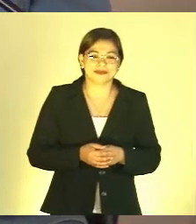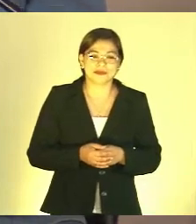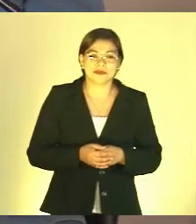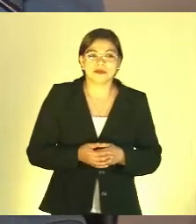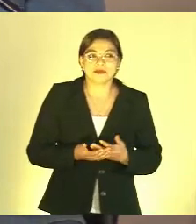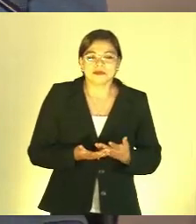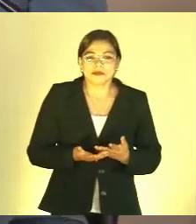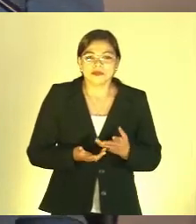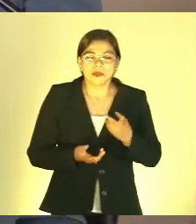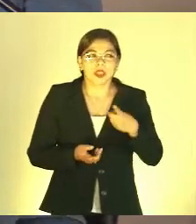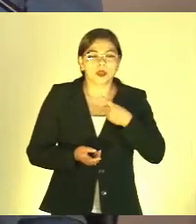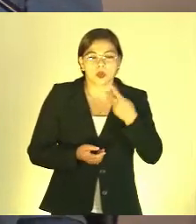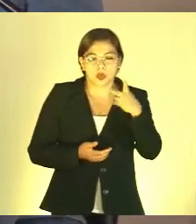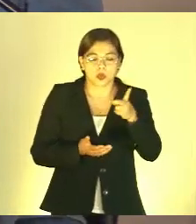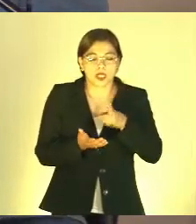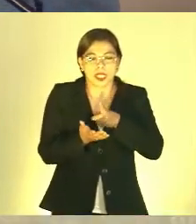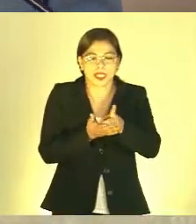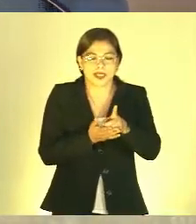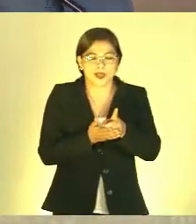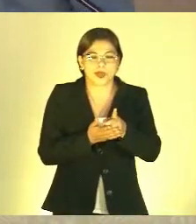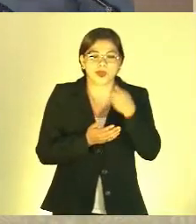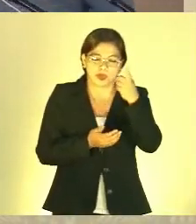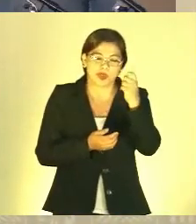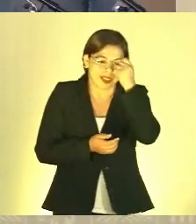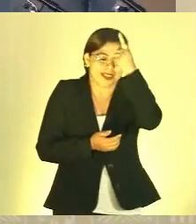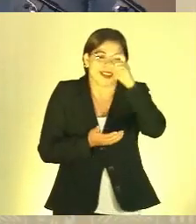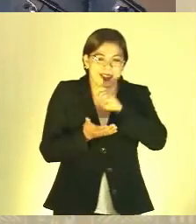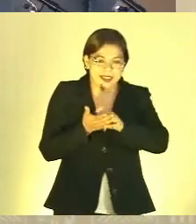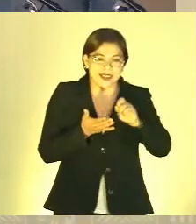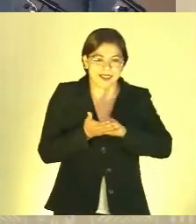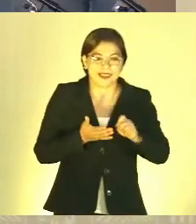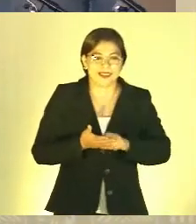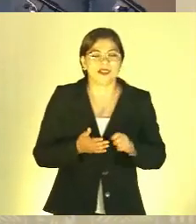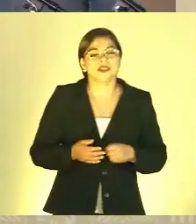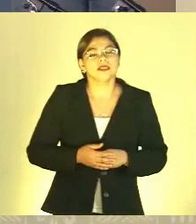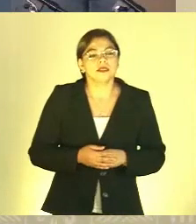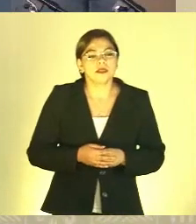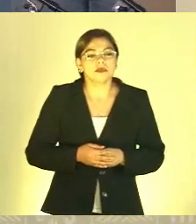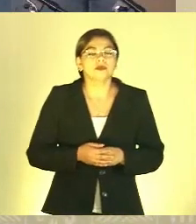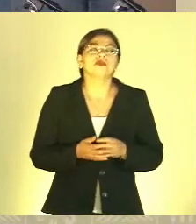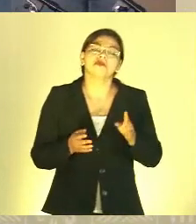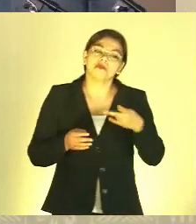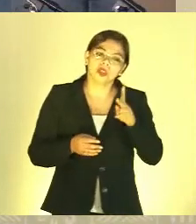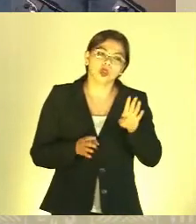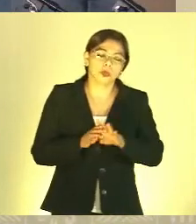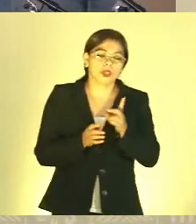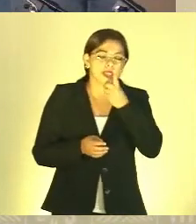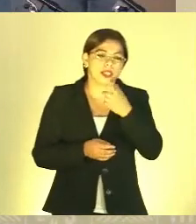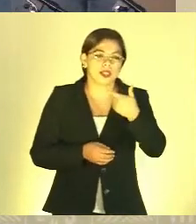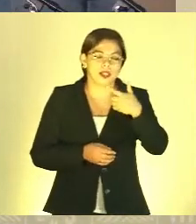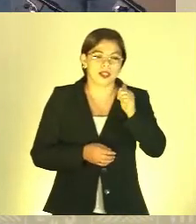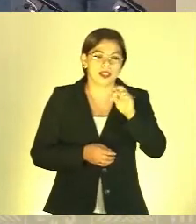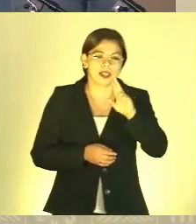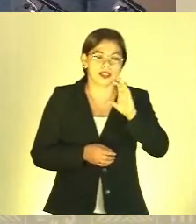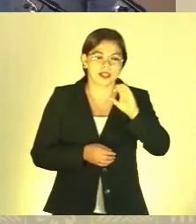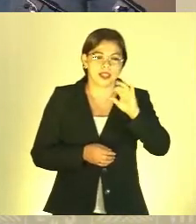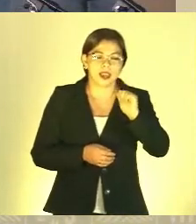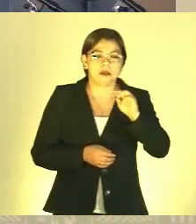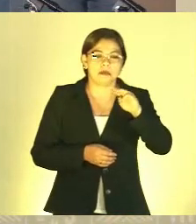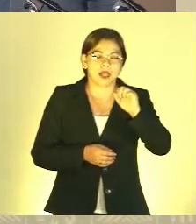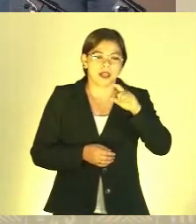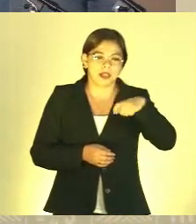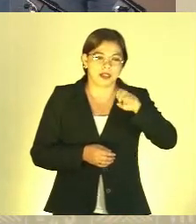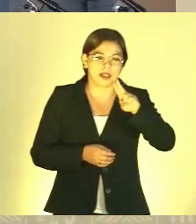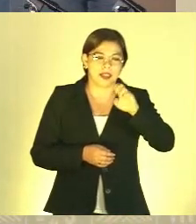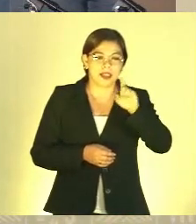te toca poquito de derechos de autor, pero... Pero como decía García Márquez, uno escribe libros para